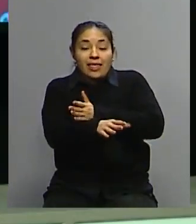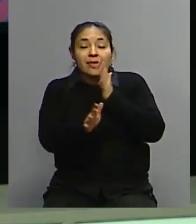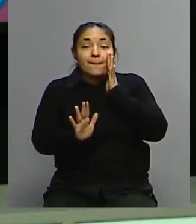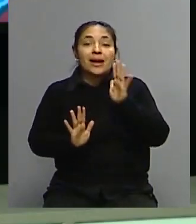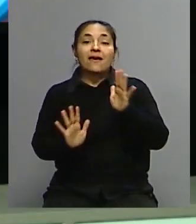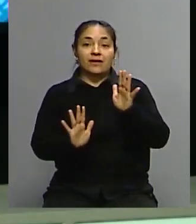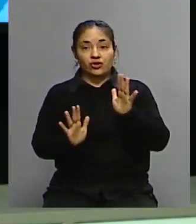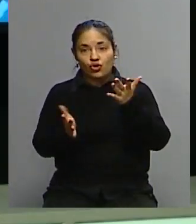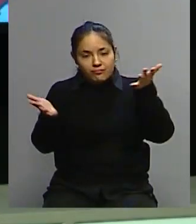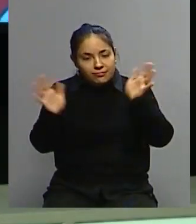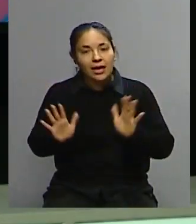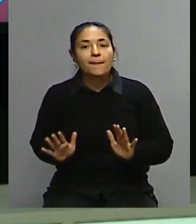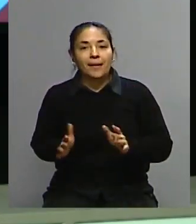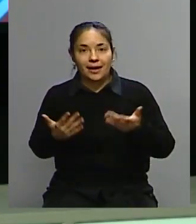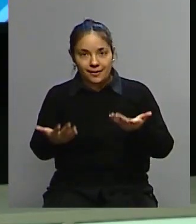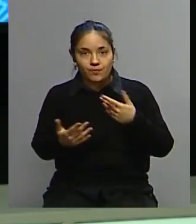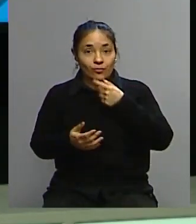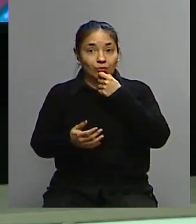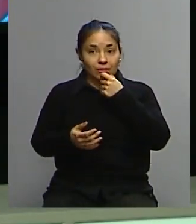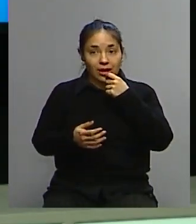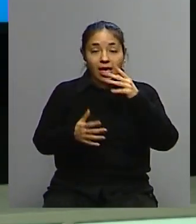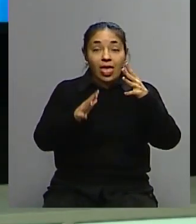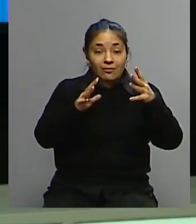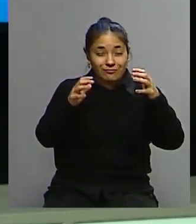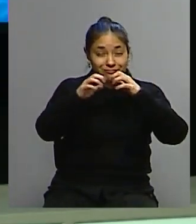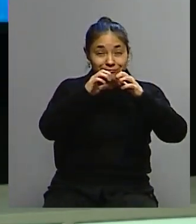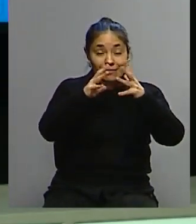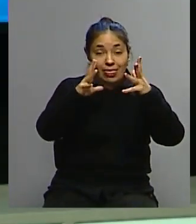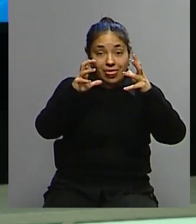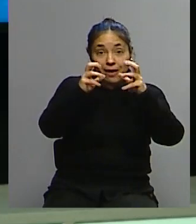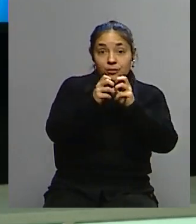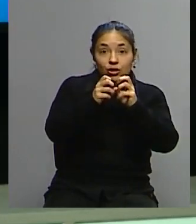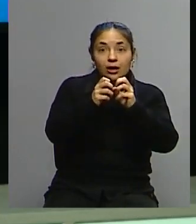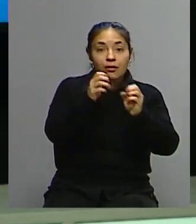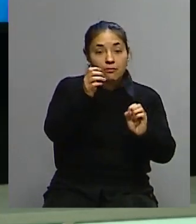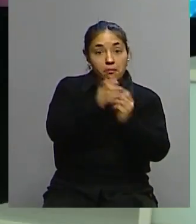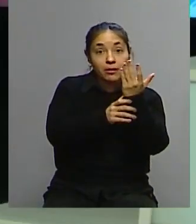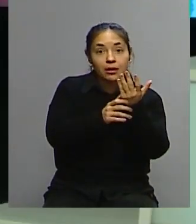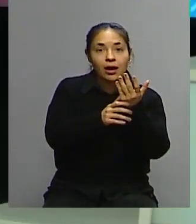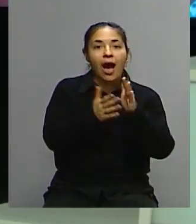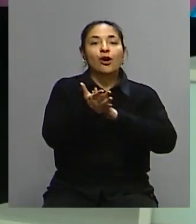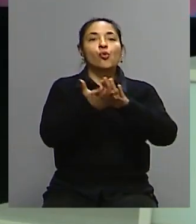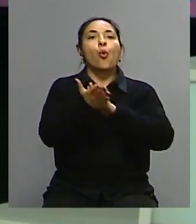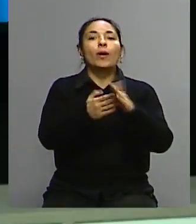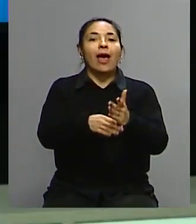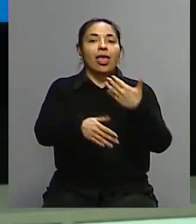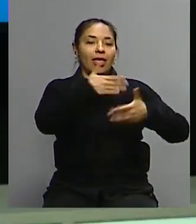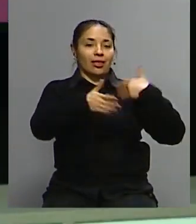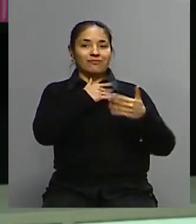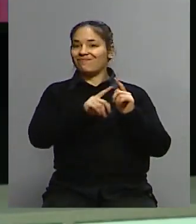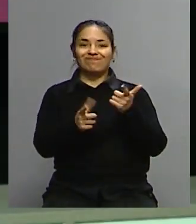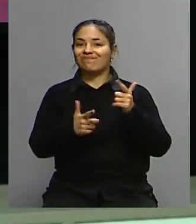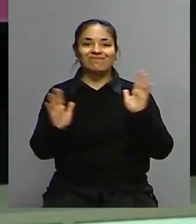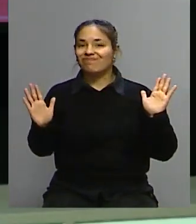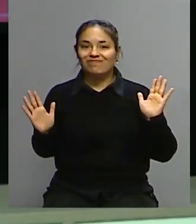bien sabe por qué, porque hoy por hoy cuando aparecen no hay una cura. No hay mucho por hacer. Claro, simplemente